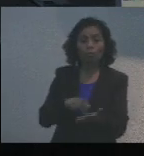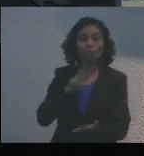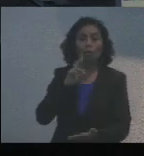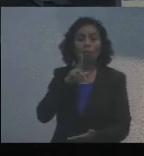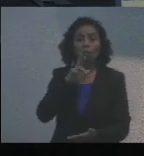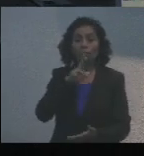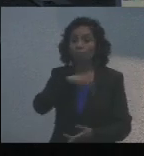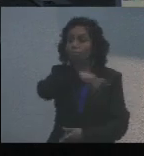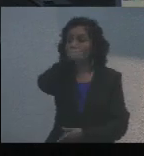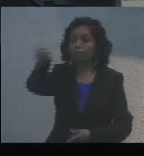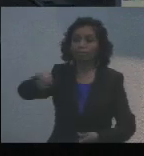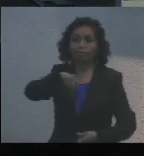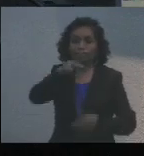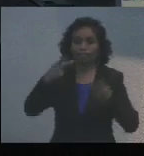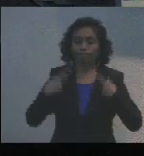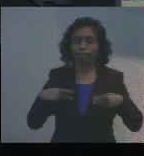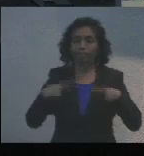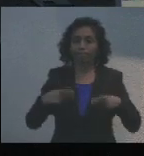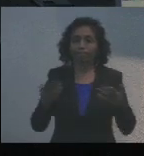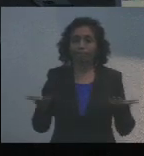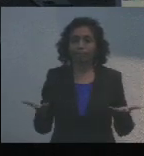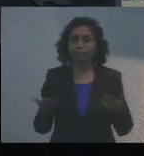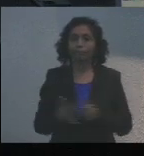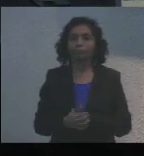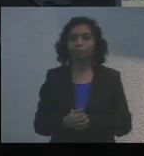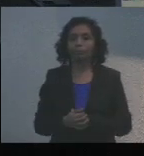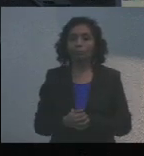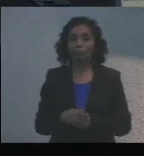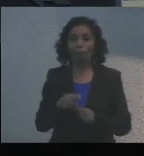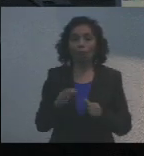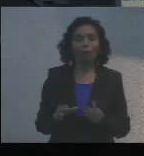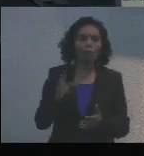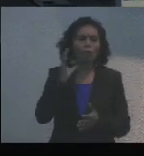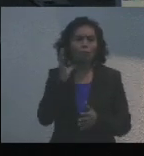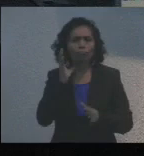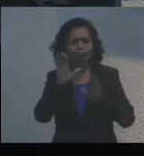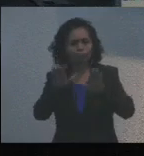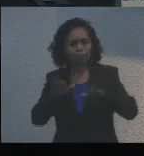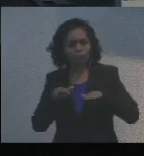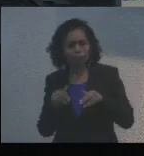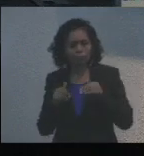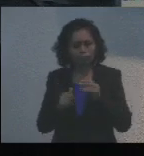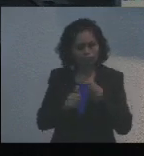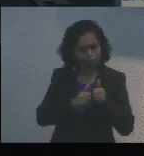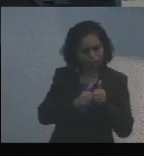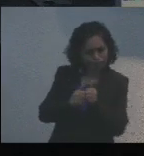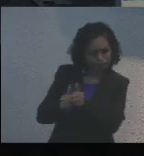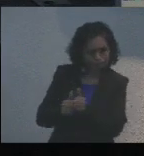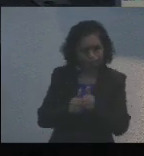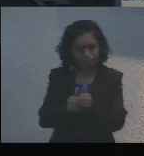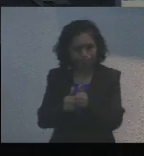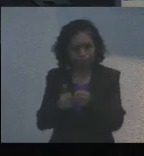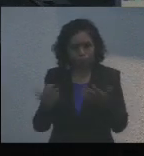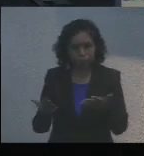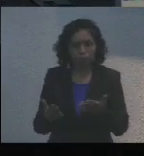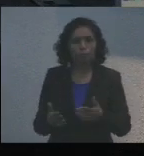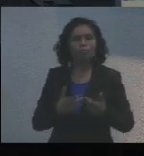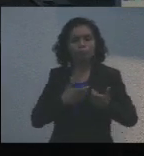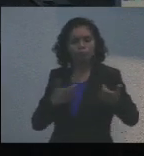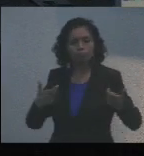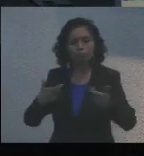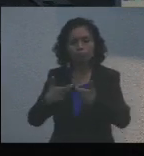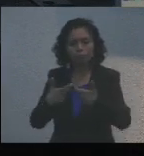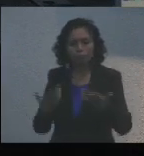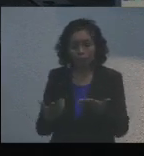sus habitantes. El Poder Legislativo ha sido un actor clave en este proceso de cambio. Colaboramos para lograr